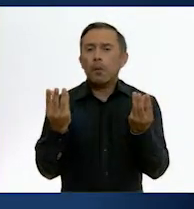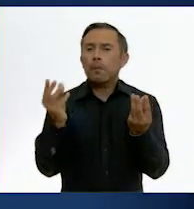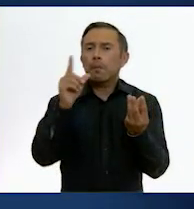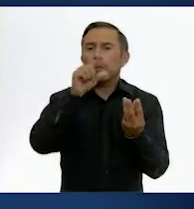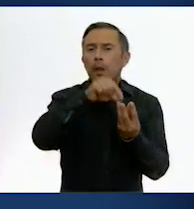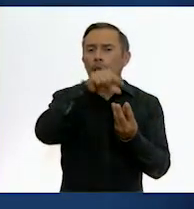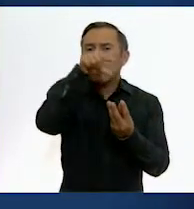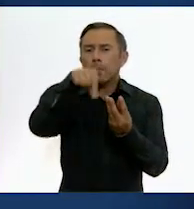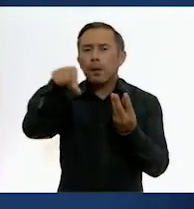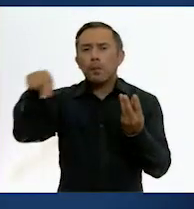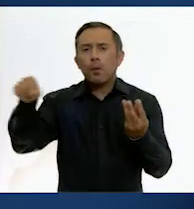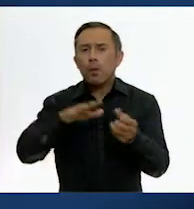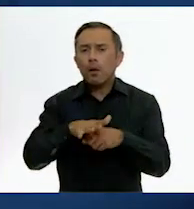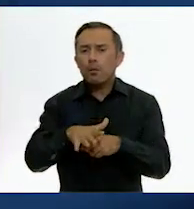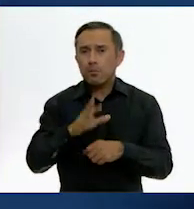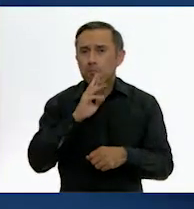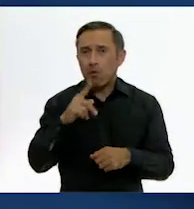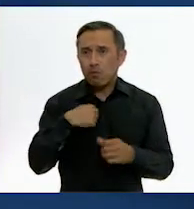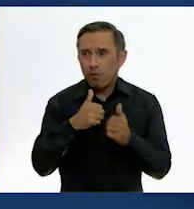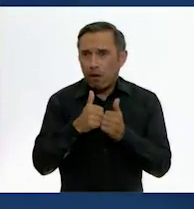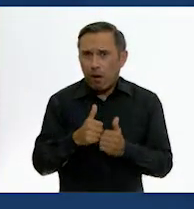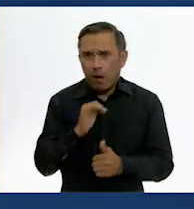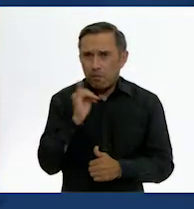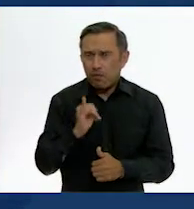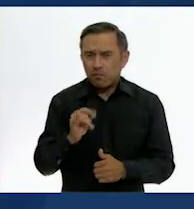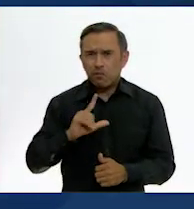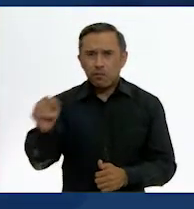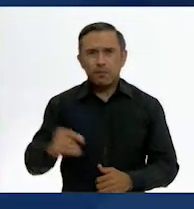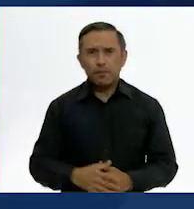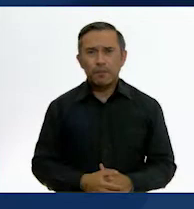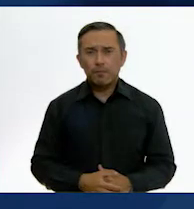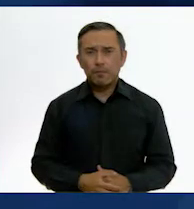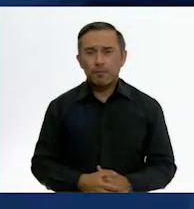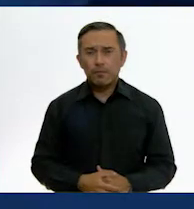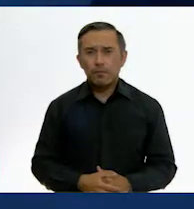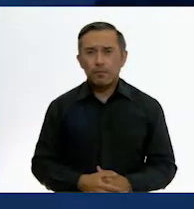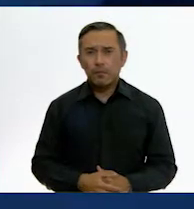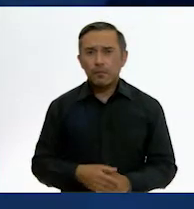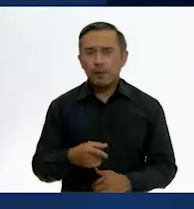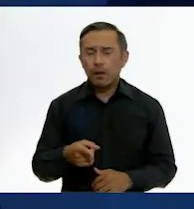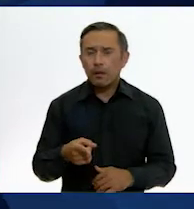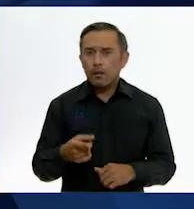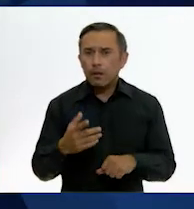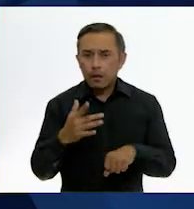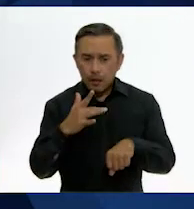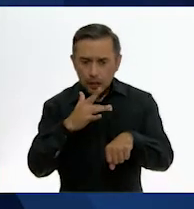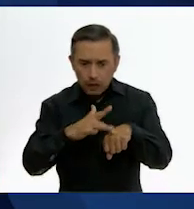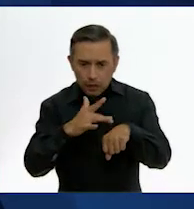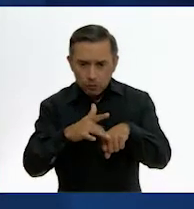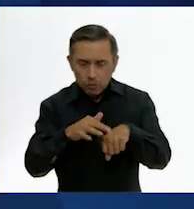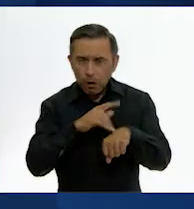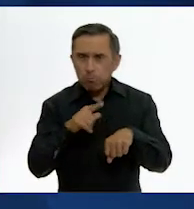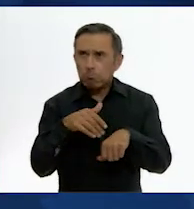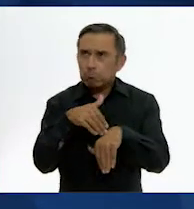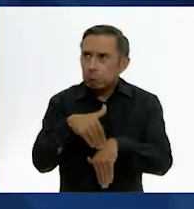tarde y porque el queso se dispuso a ejercer procesos en francia